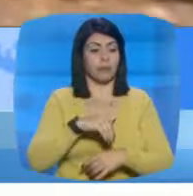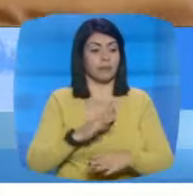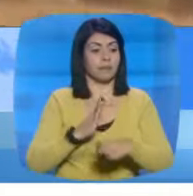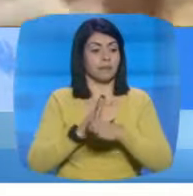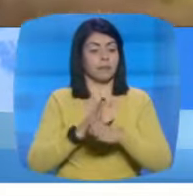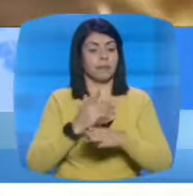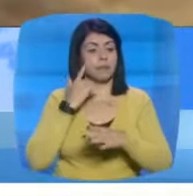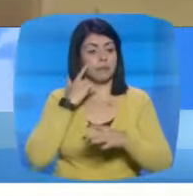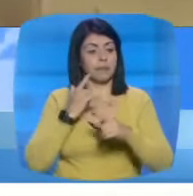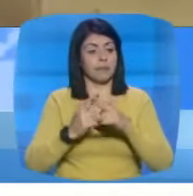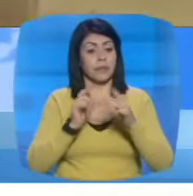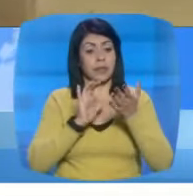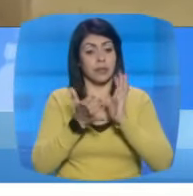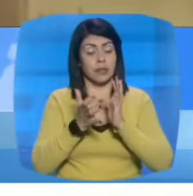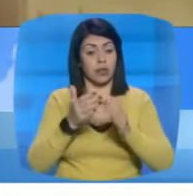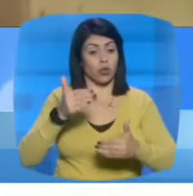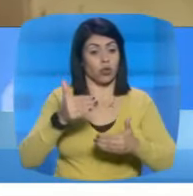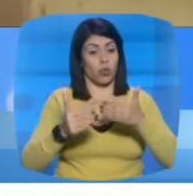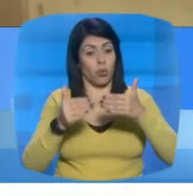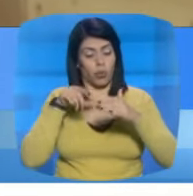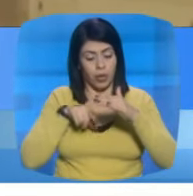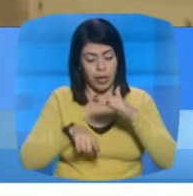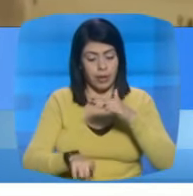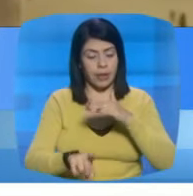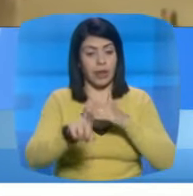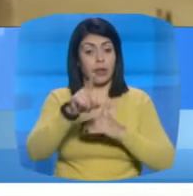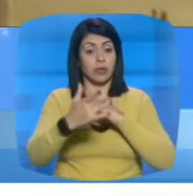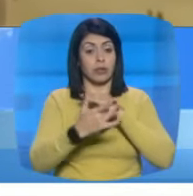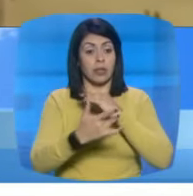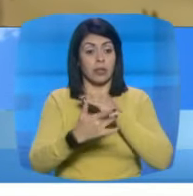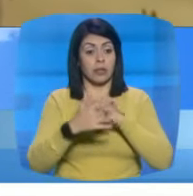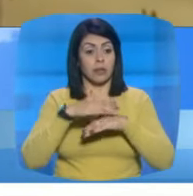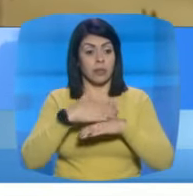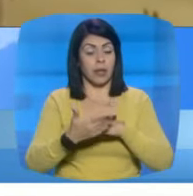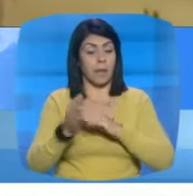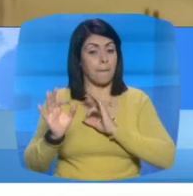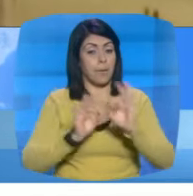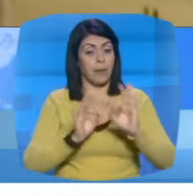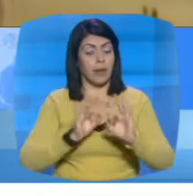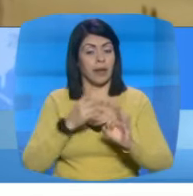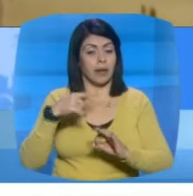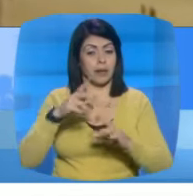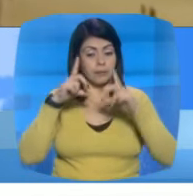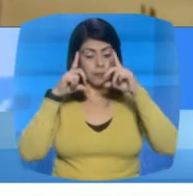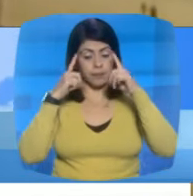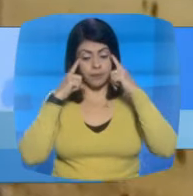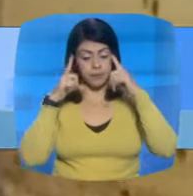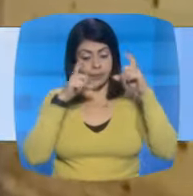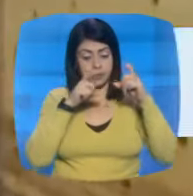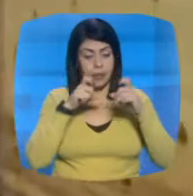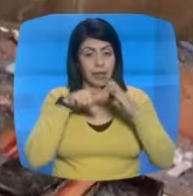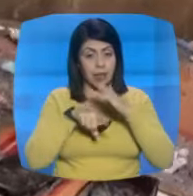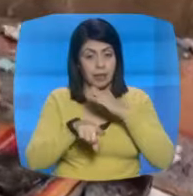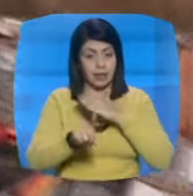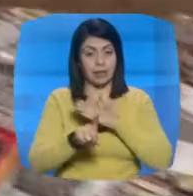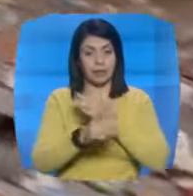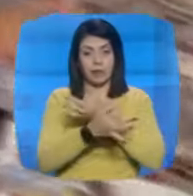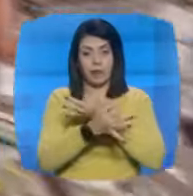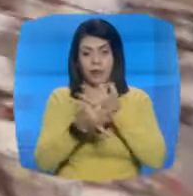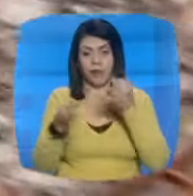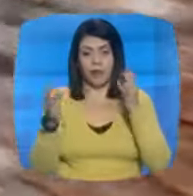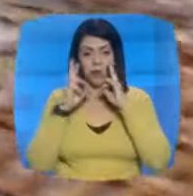bloqueo oceanográfico y un robot submarino, ambas tecnologías diseñadas para obtener imágenes detalladas y en alta